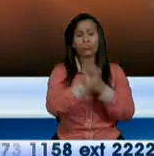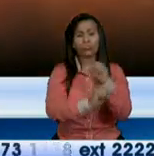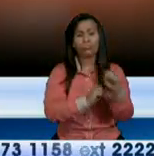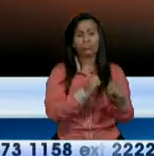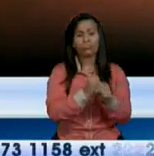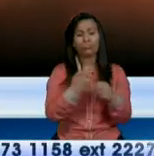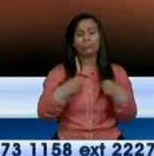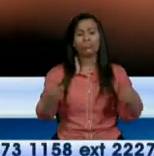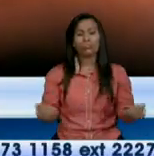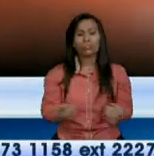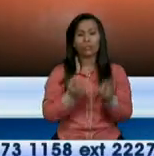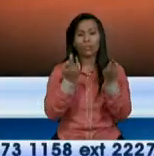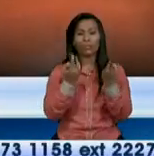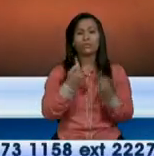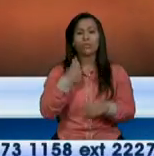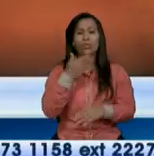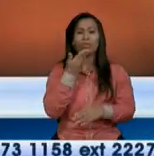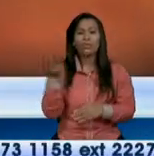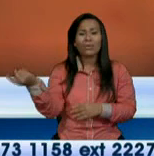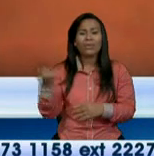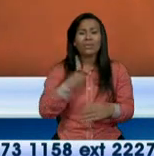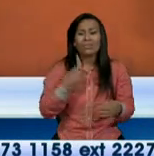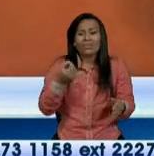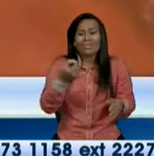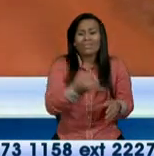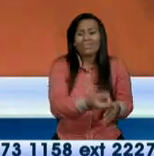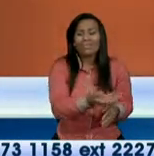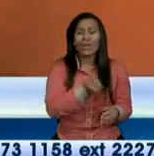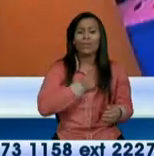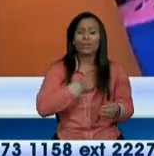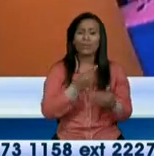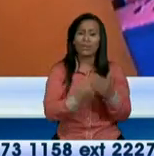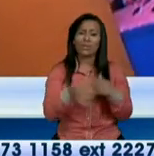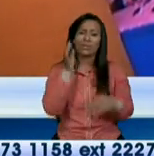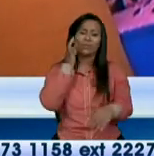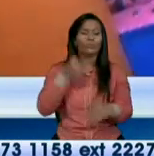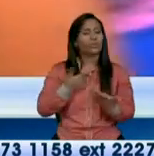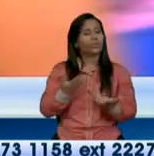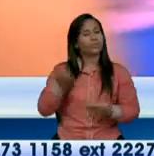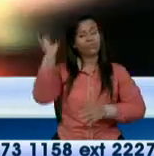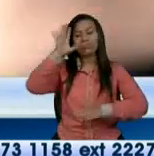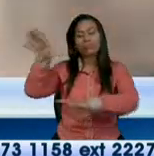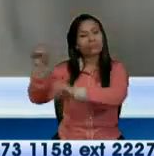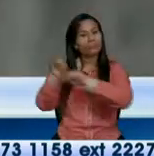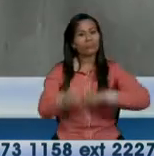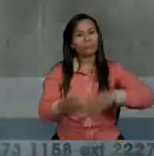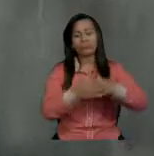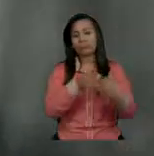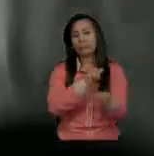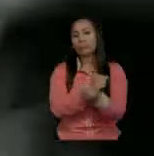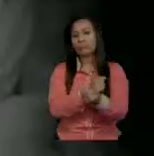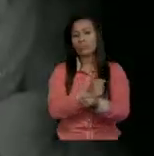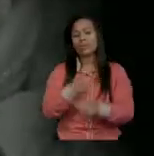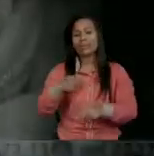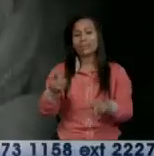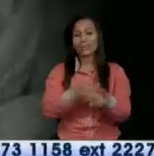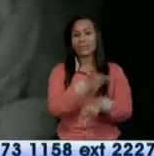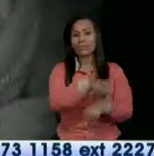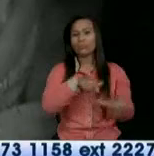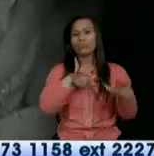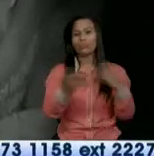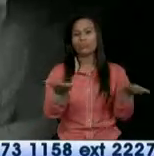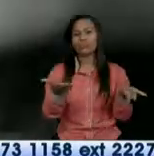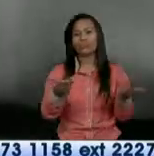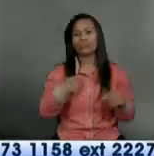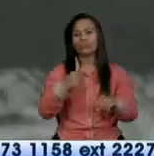era eso para que le haya hecho esa maldad a su propia hija. Yo quiero que él pague. Indica que este terrible hecho se habría